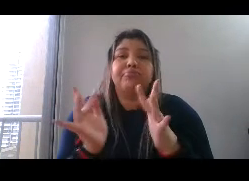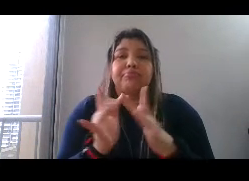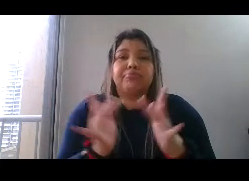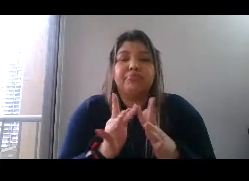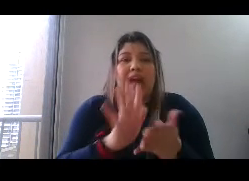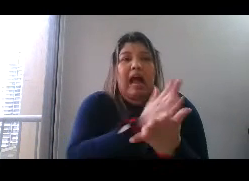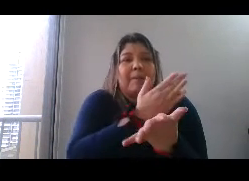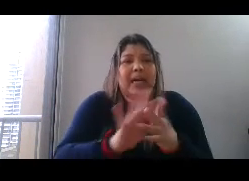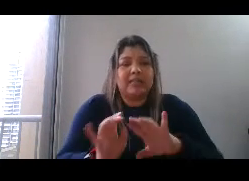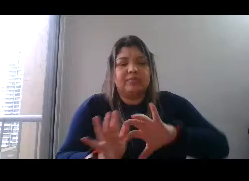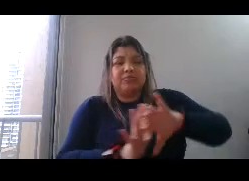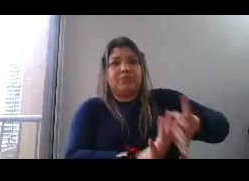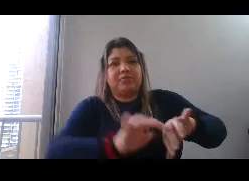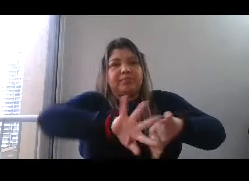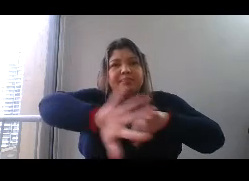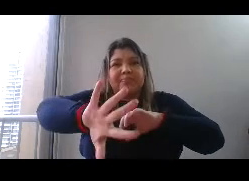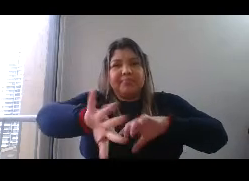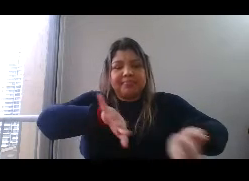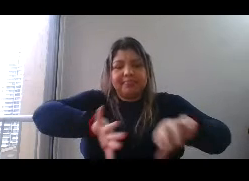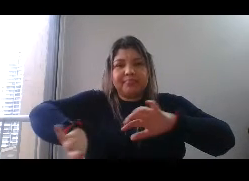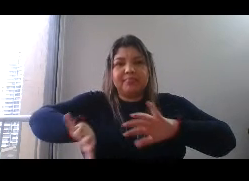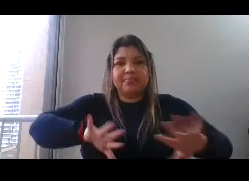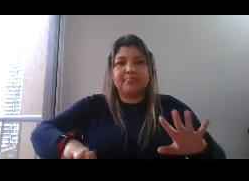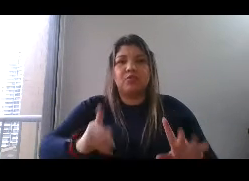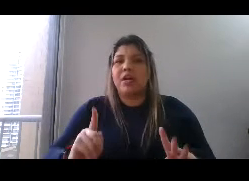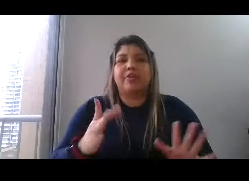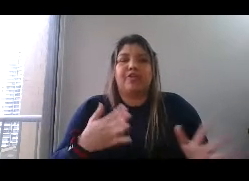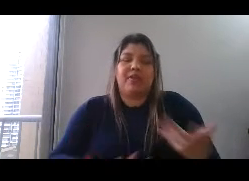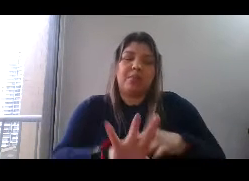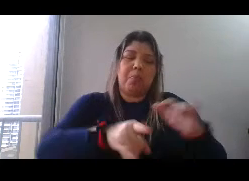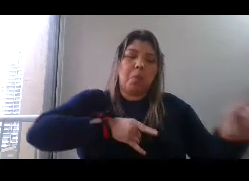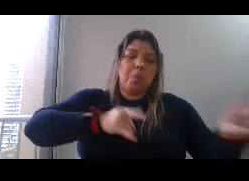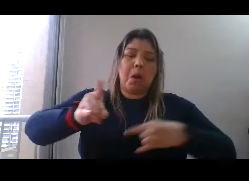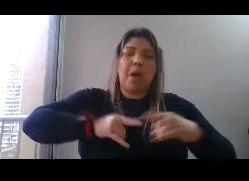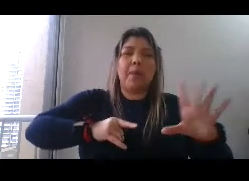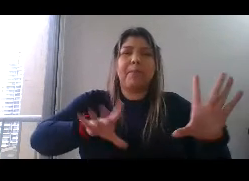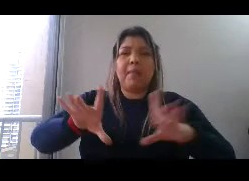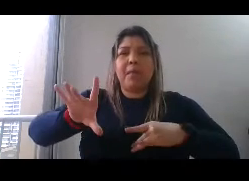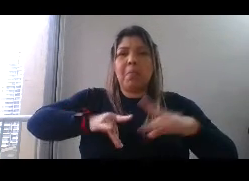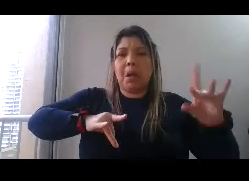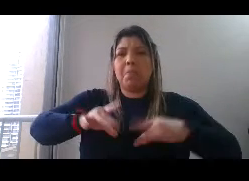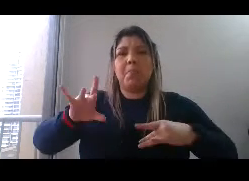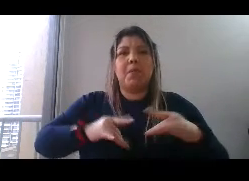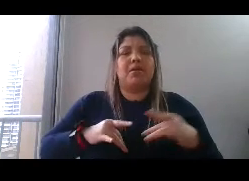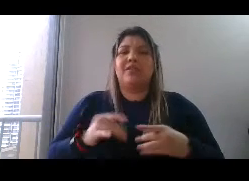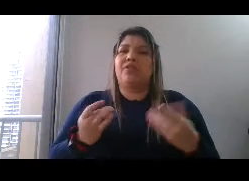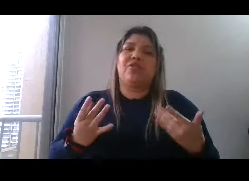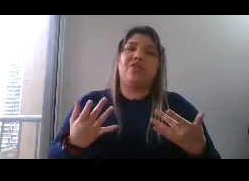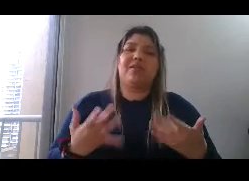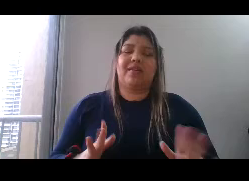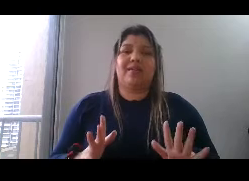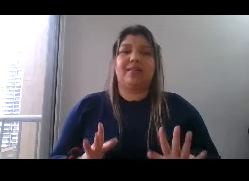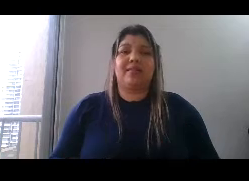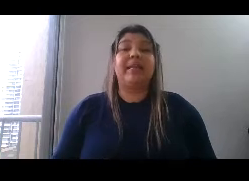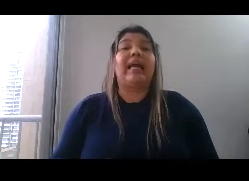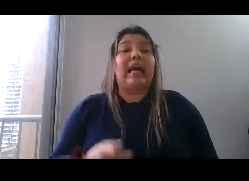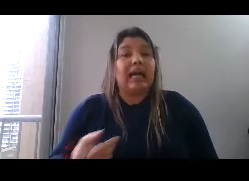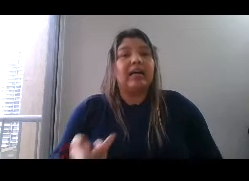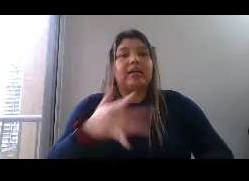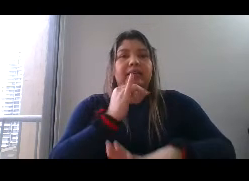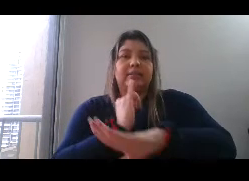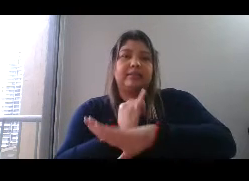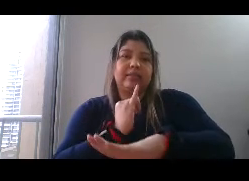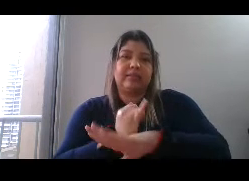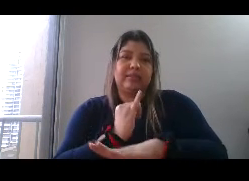de reducir el riesgo de contagio de COVID-19. Significa que la institución de salud desde el